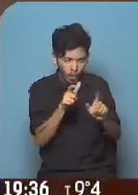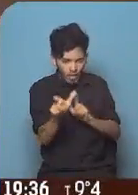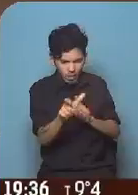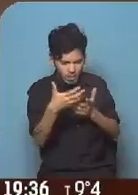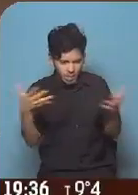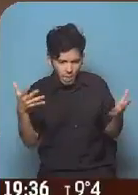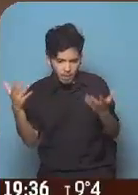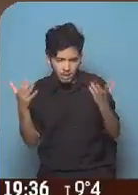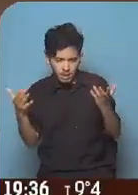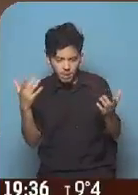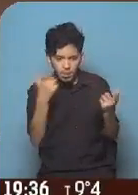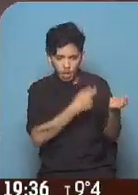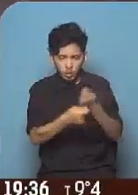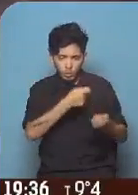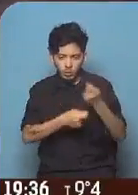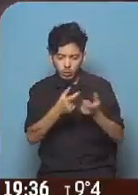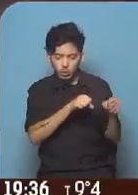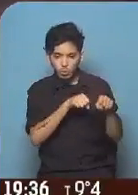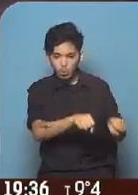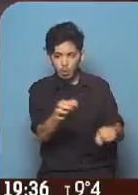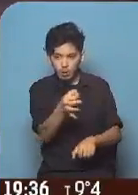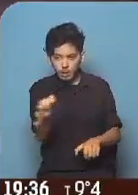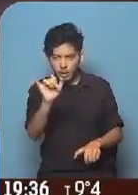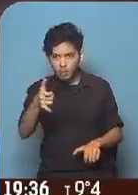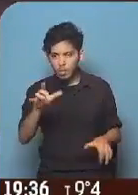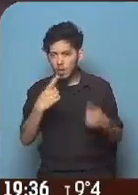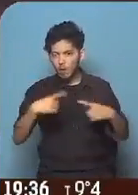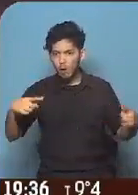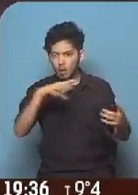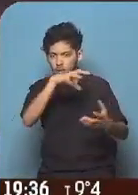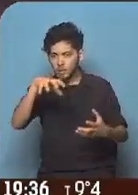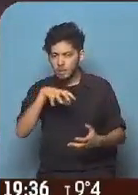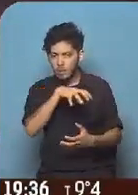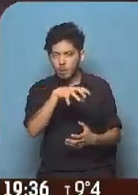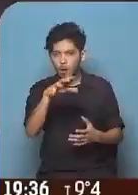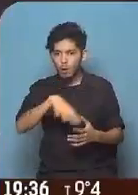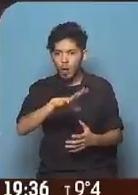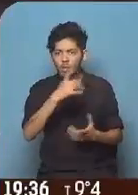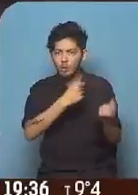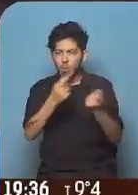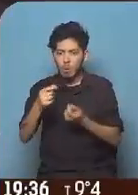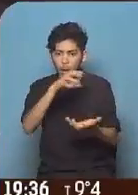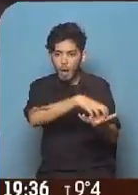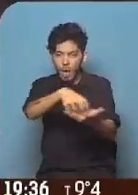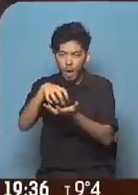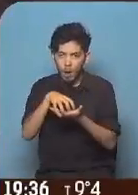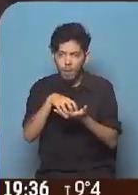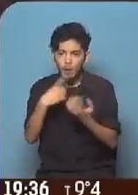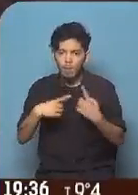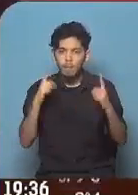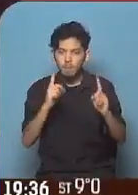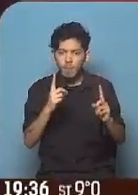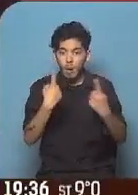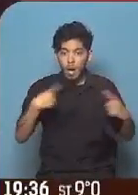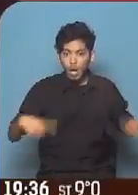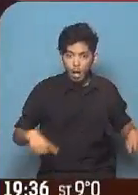precios entre los comercios. Exactamente, entre distintas cadenas de supermercados, el mismo artículo, con